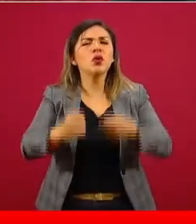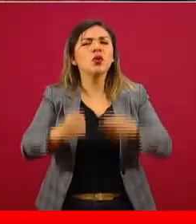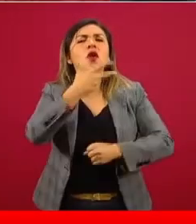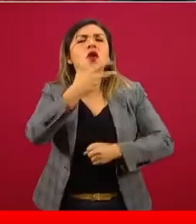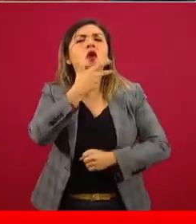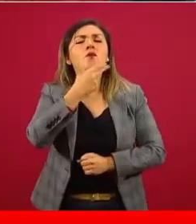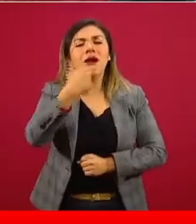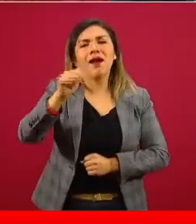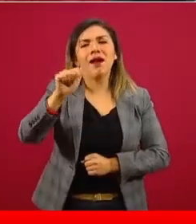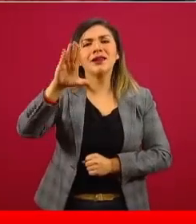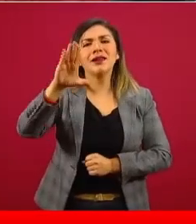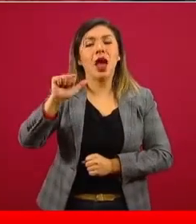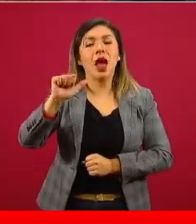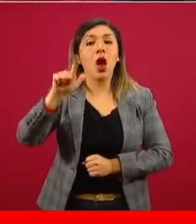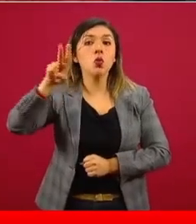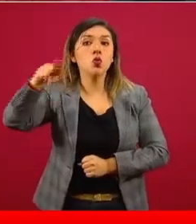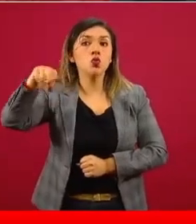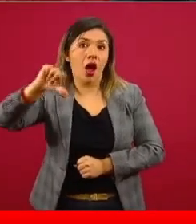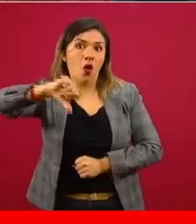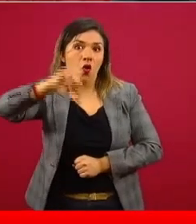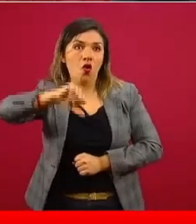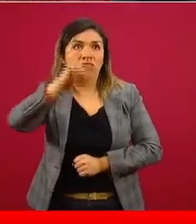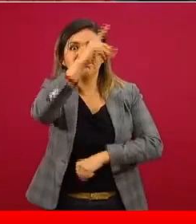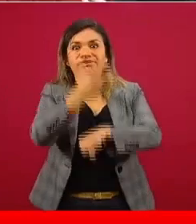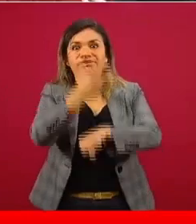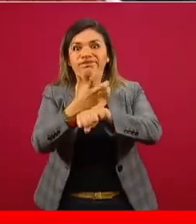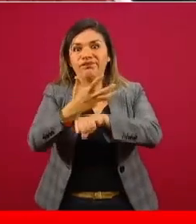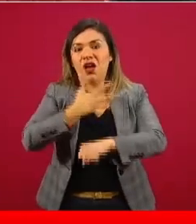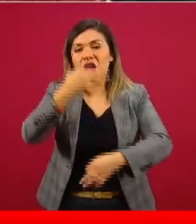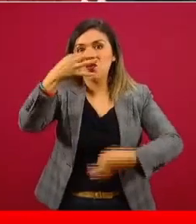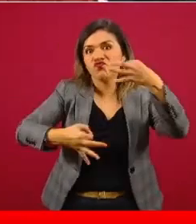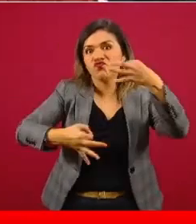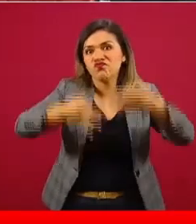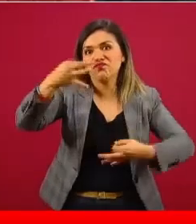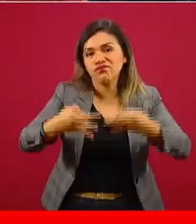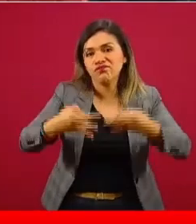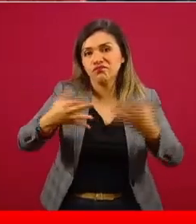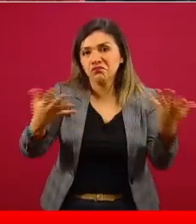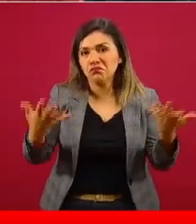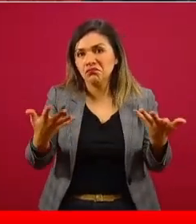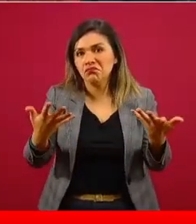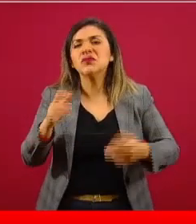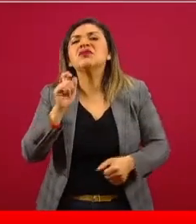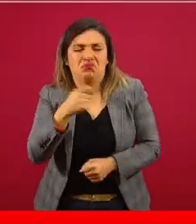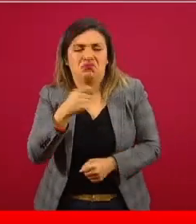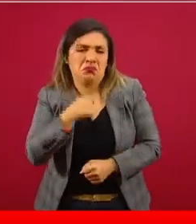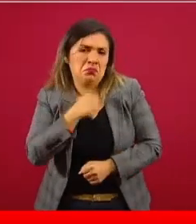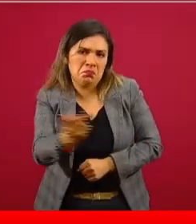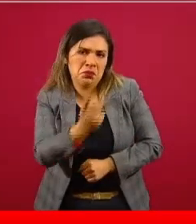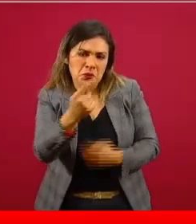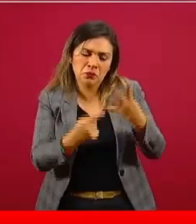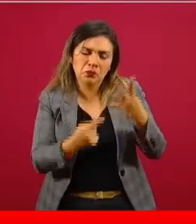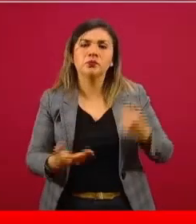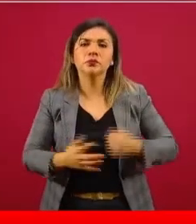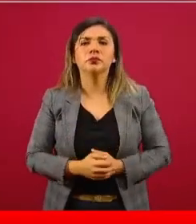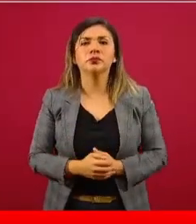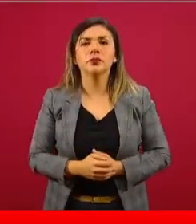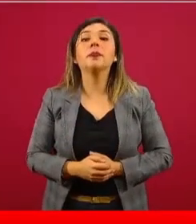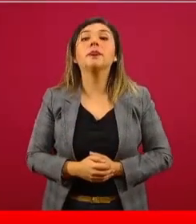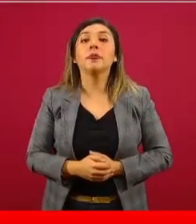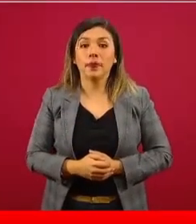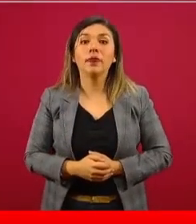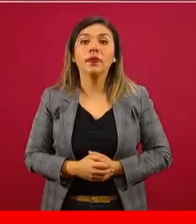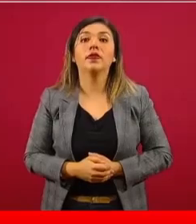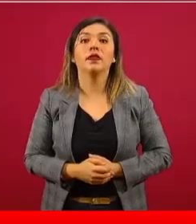Luna, hoy juzgado en Estados Unidos? Esas serían mis dos preguntas, señor presidente. Bueno, mire, sobre